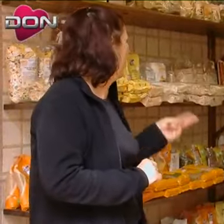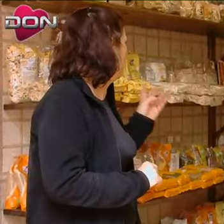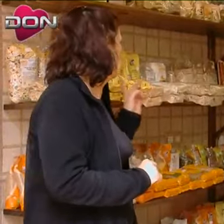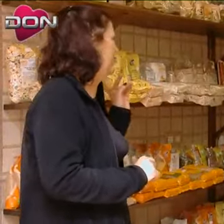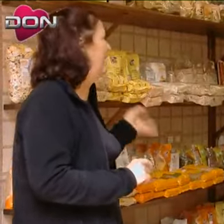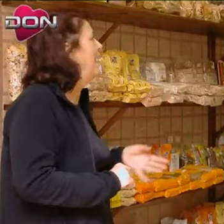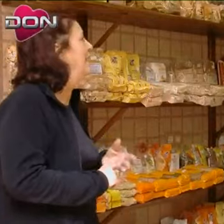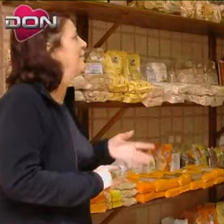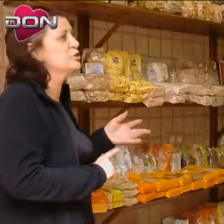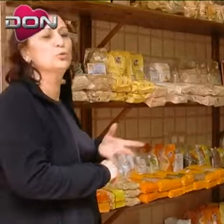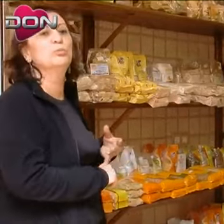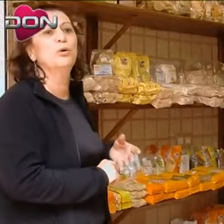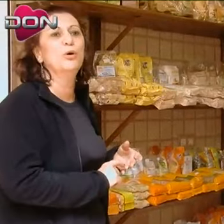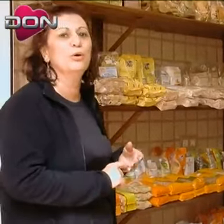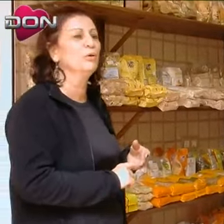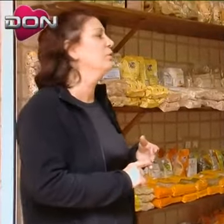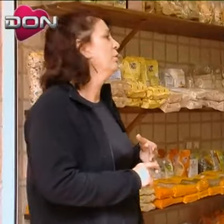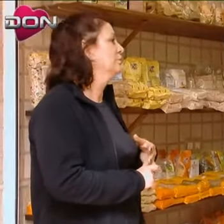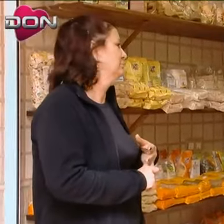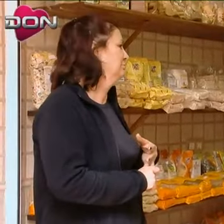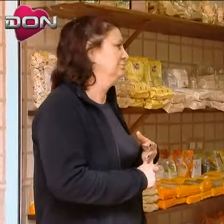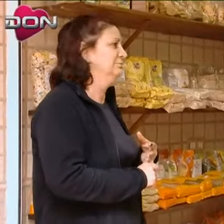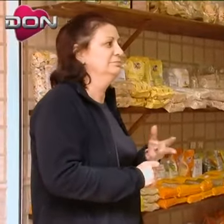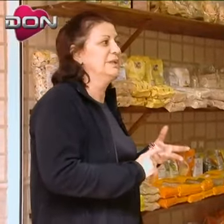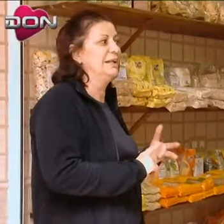legumbres, de cereales, de zumos,